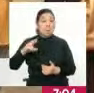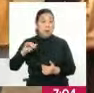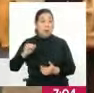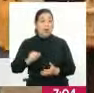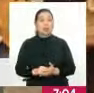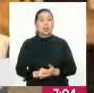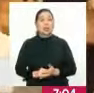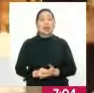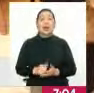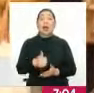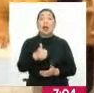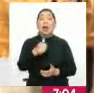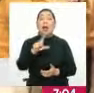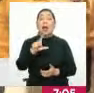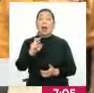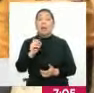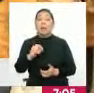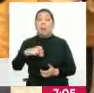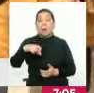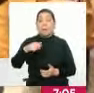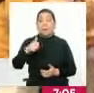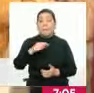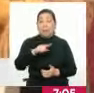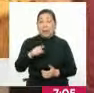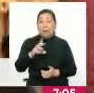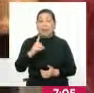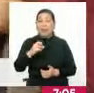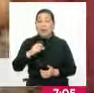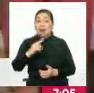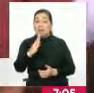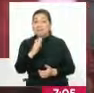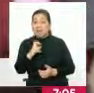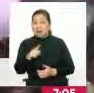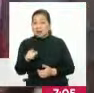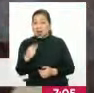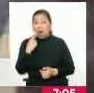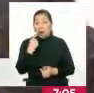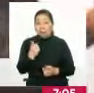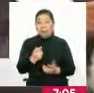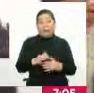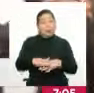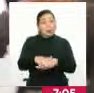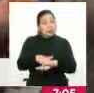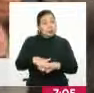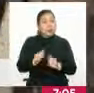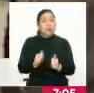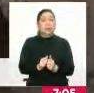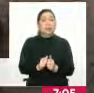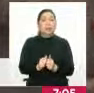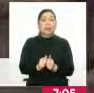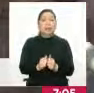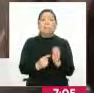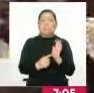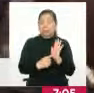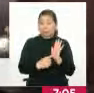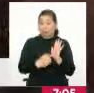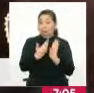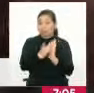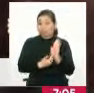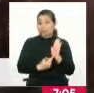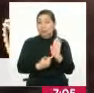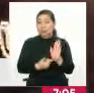señor Álvaro Paz de la Barra, quien fue quien en el 2020 pues inició, hizo las gestiones, presentó incluso un